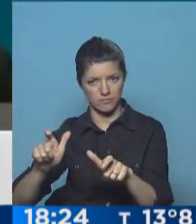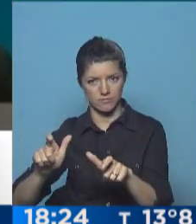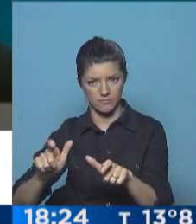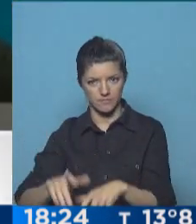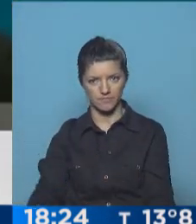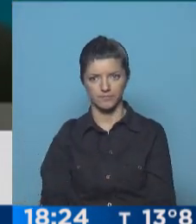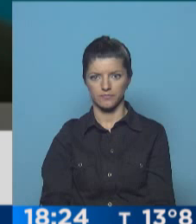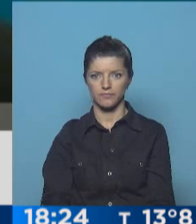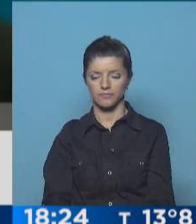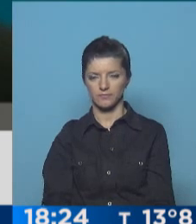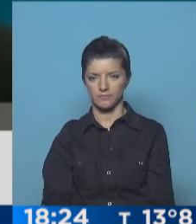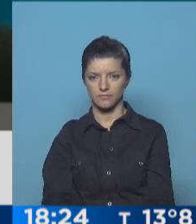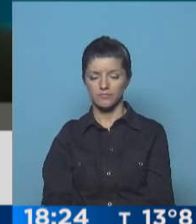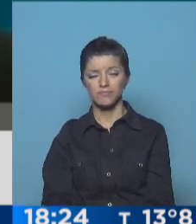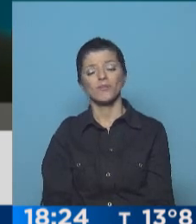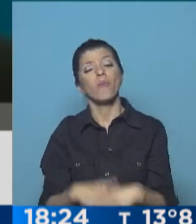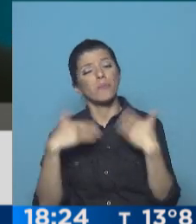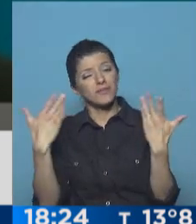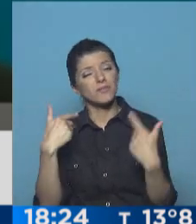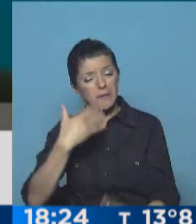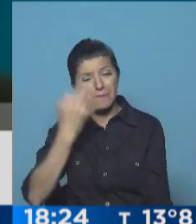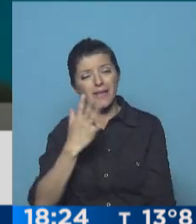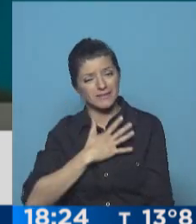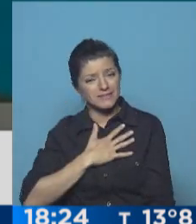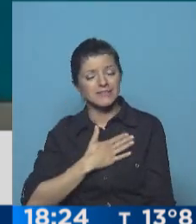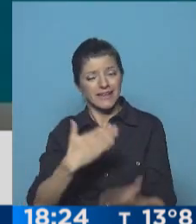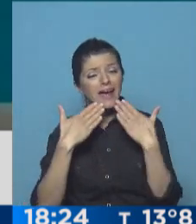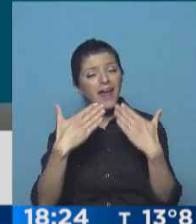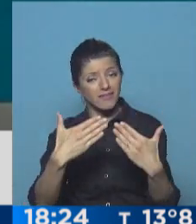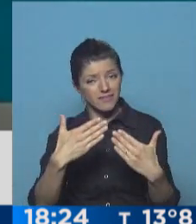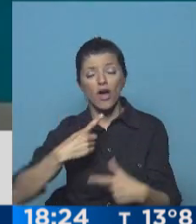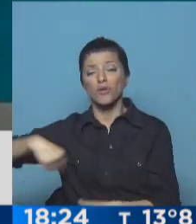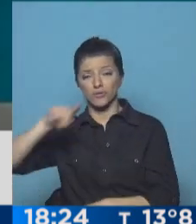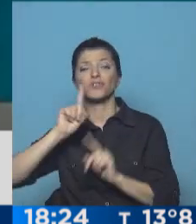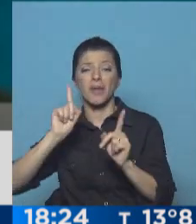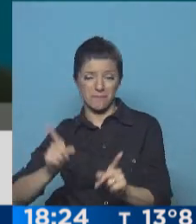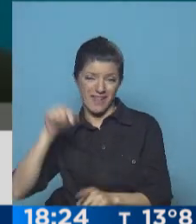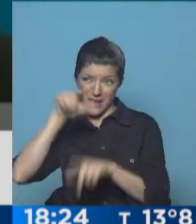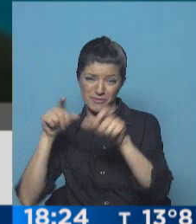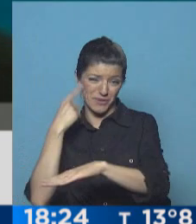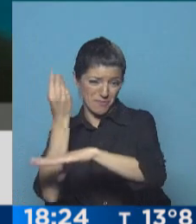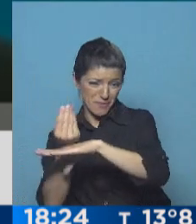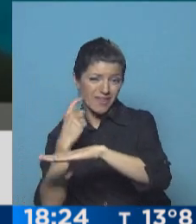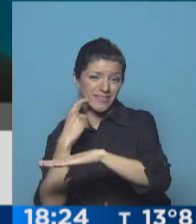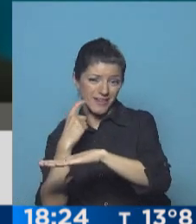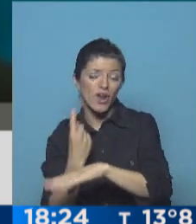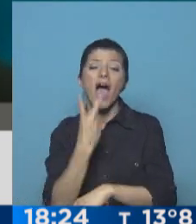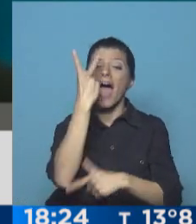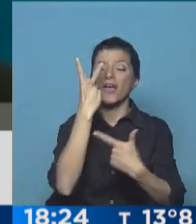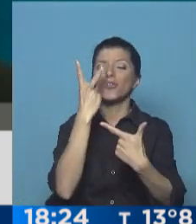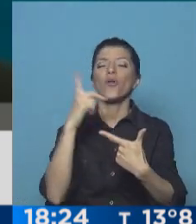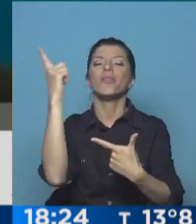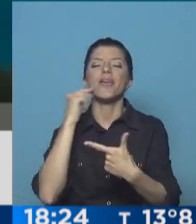Por eso, agradecerle de corazón. Nosotros también, los entrerrianos, tenemos dos fechas de